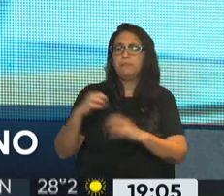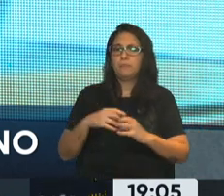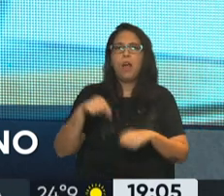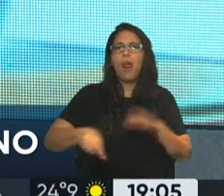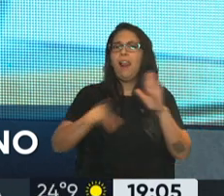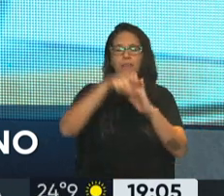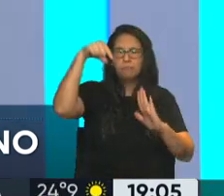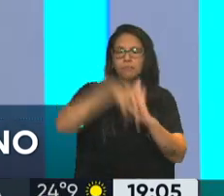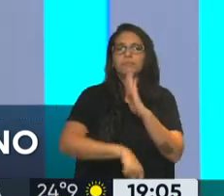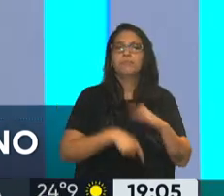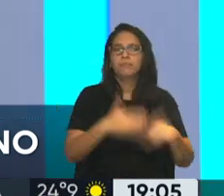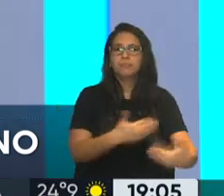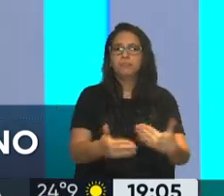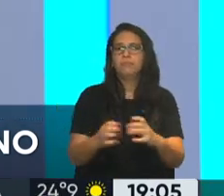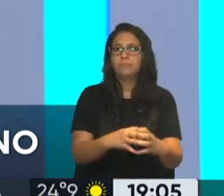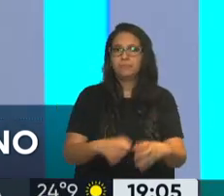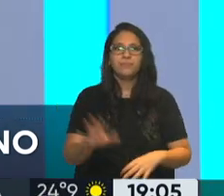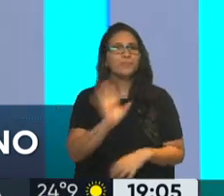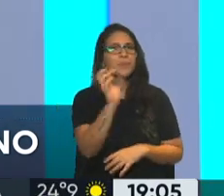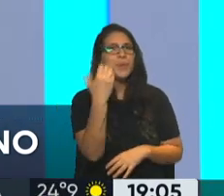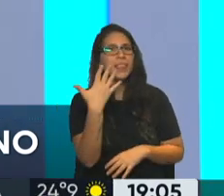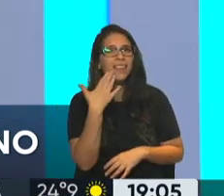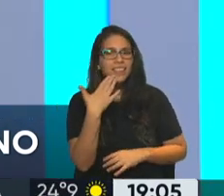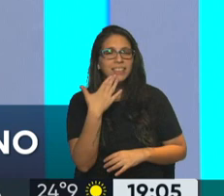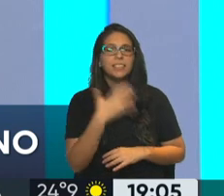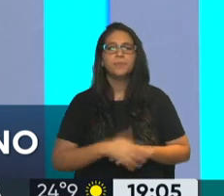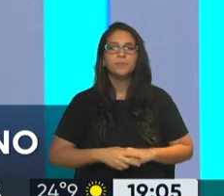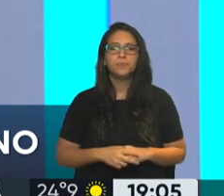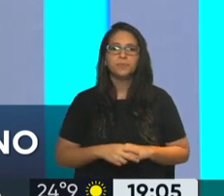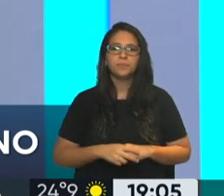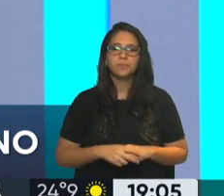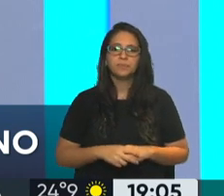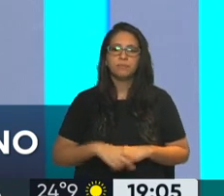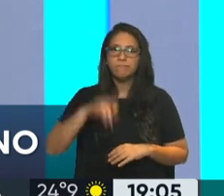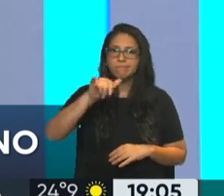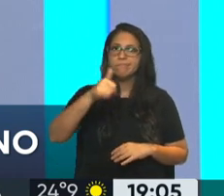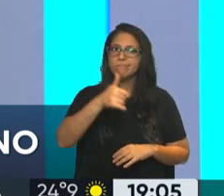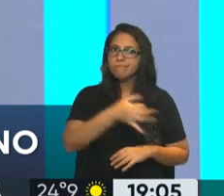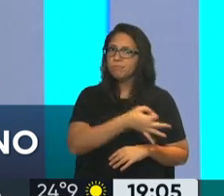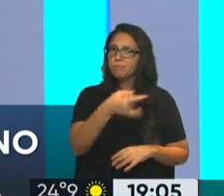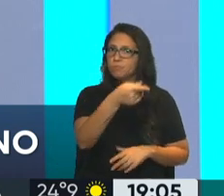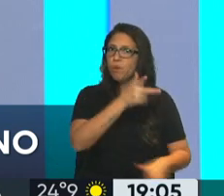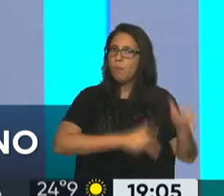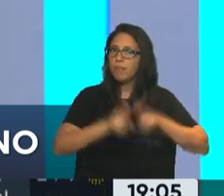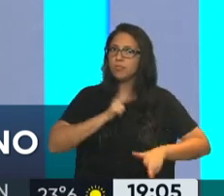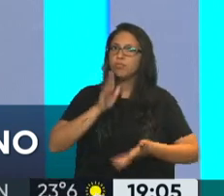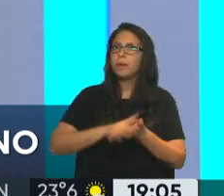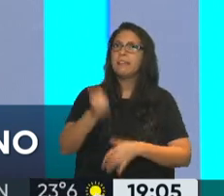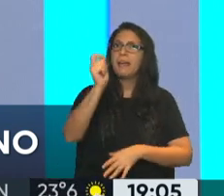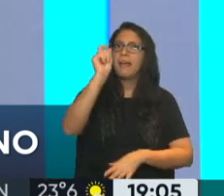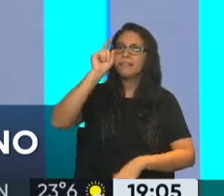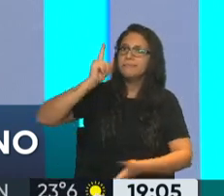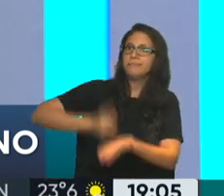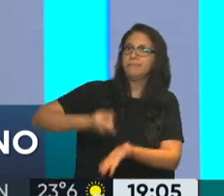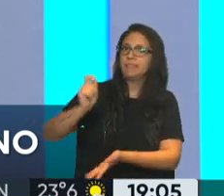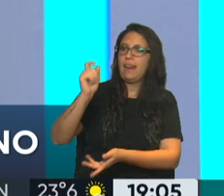ley of news qué tal Gastón Buenas tardes Sí es así vos sabes que el lío que comentas vos de la designación de autoridades dentro